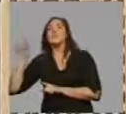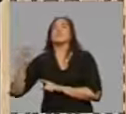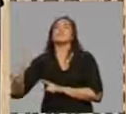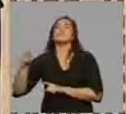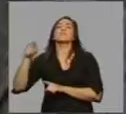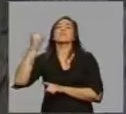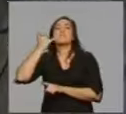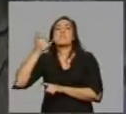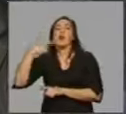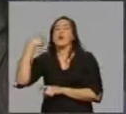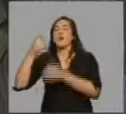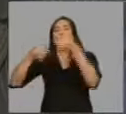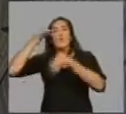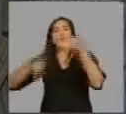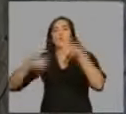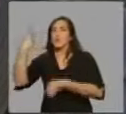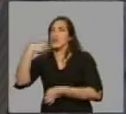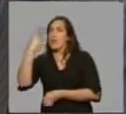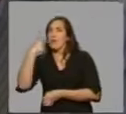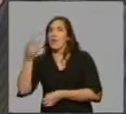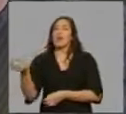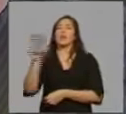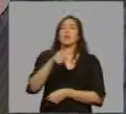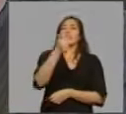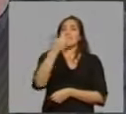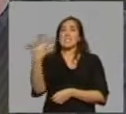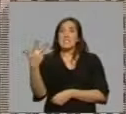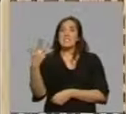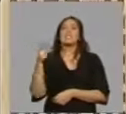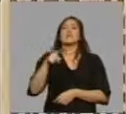tienen solicitud de elevación a juicio oral,